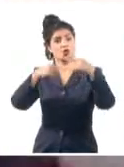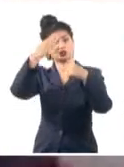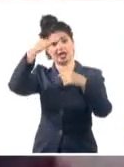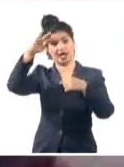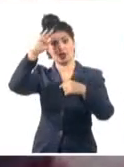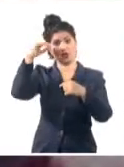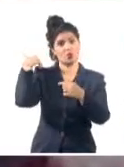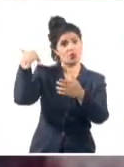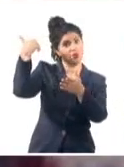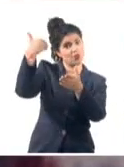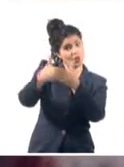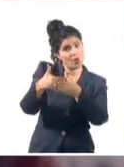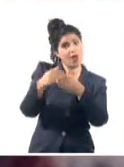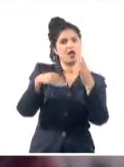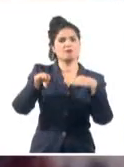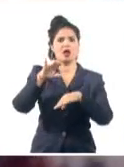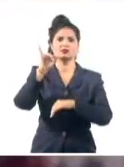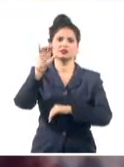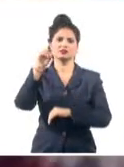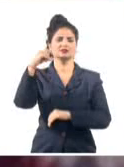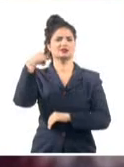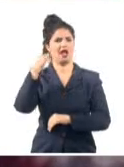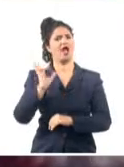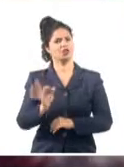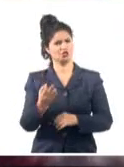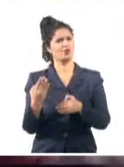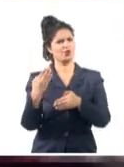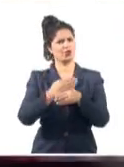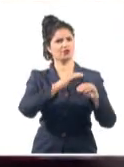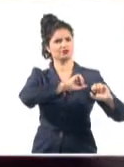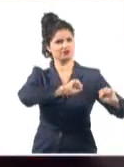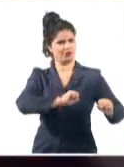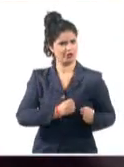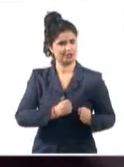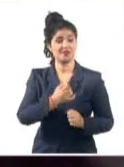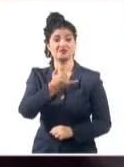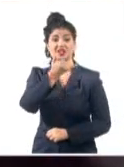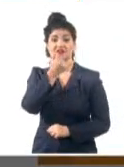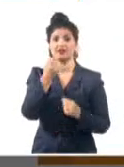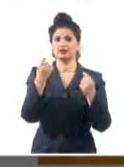60 años. Las sanciones estadounidenses han privado a la economía